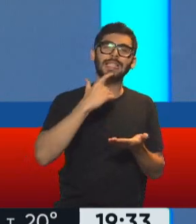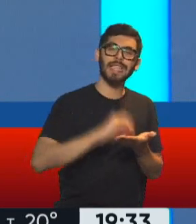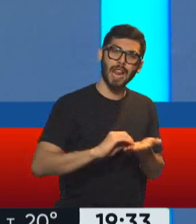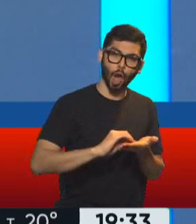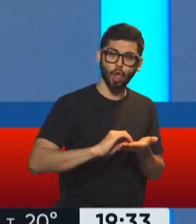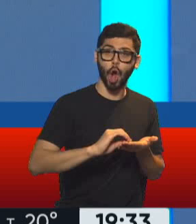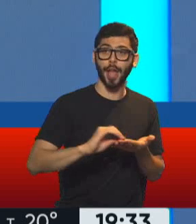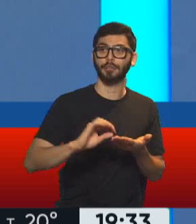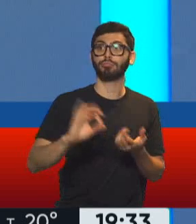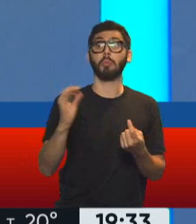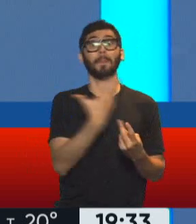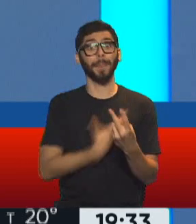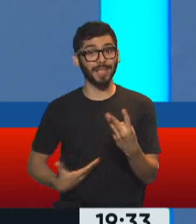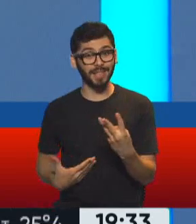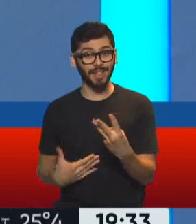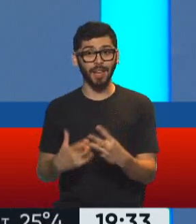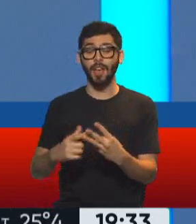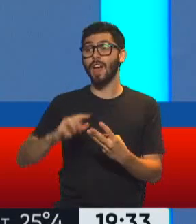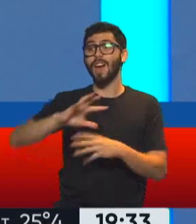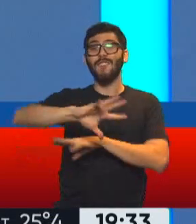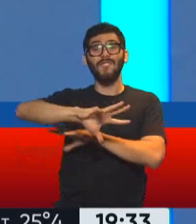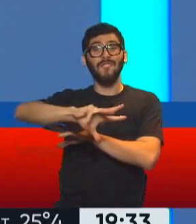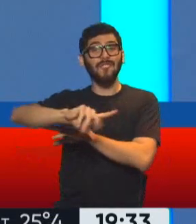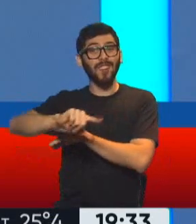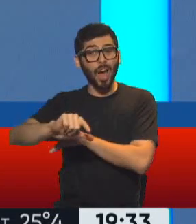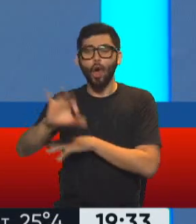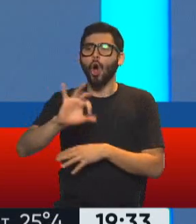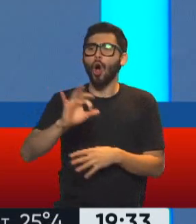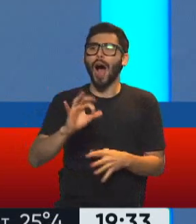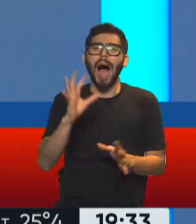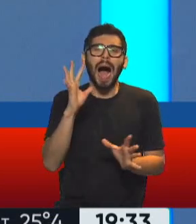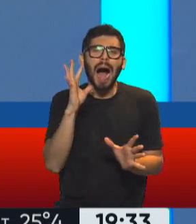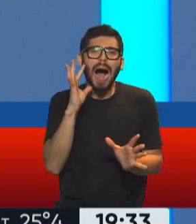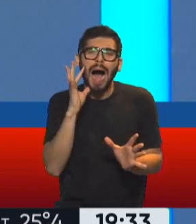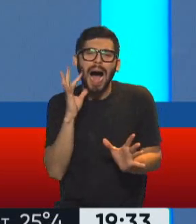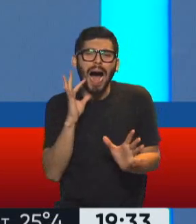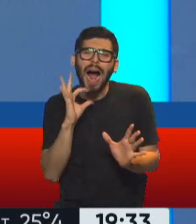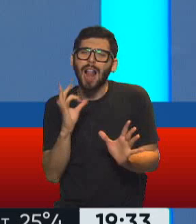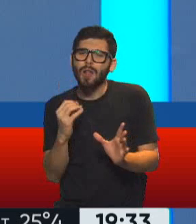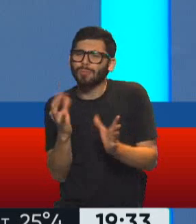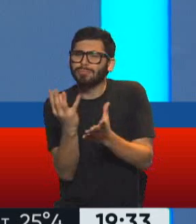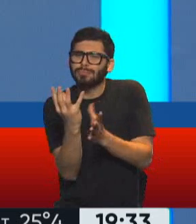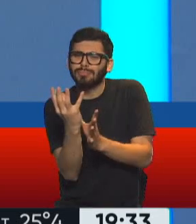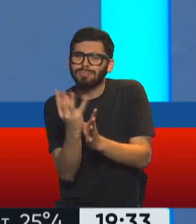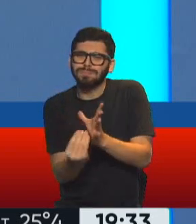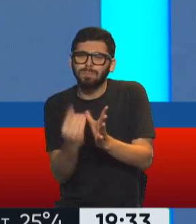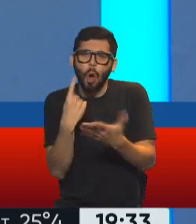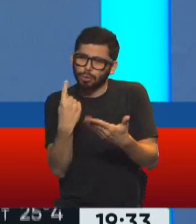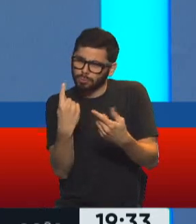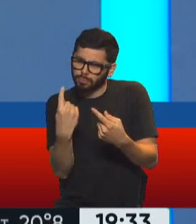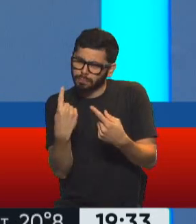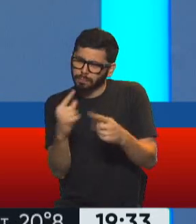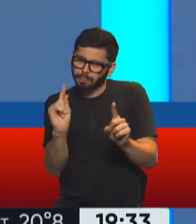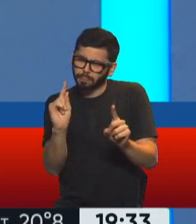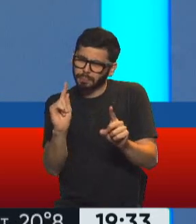habido, no digo ya un fraude, sino irregularidades que pudieran poner en riesgo la legitimidad de la elección. No lo digo yo,